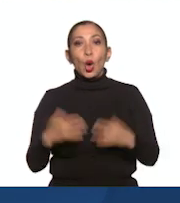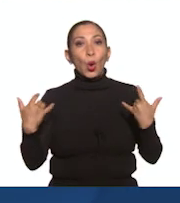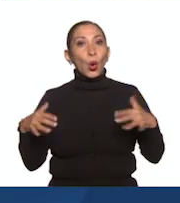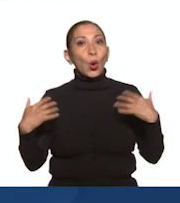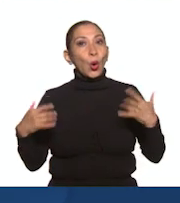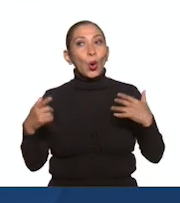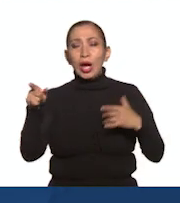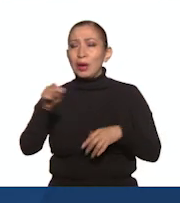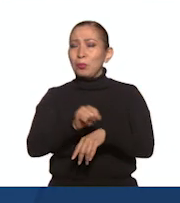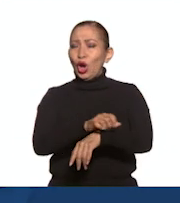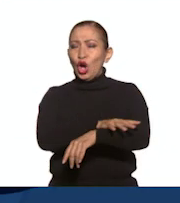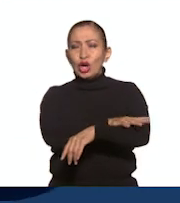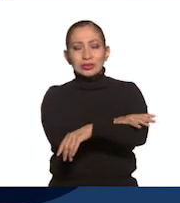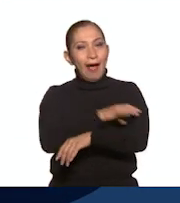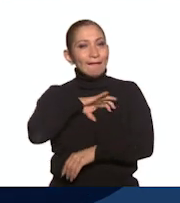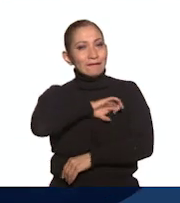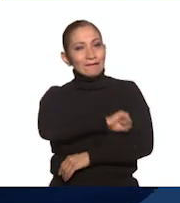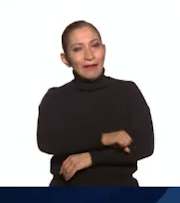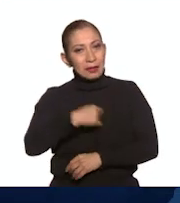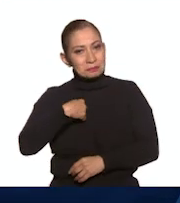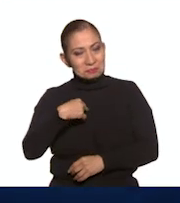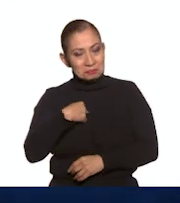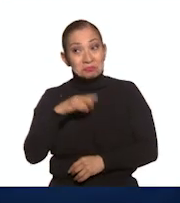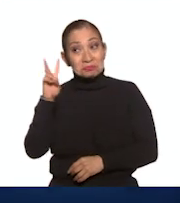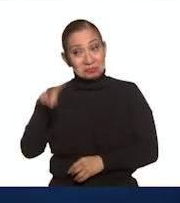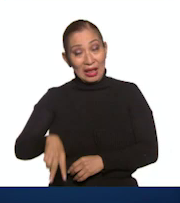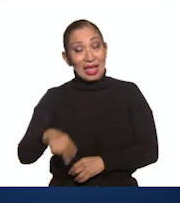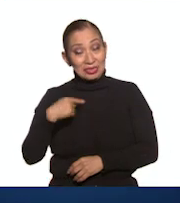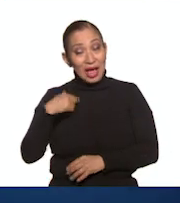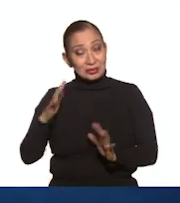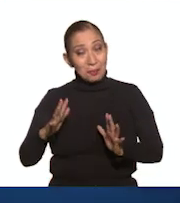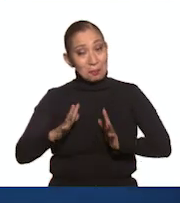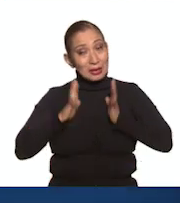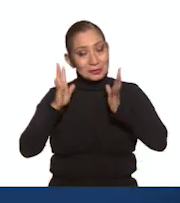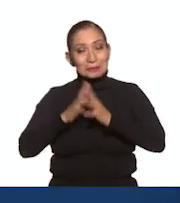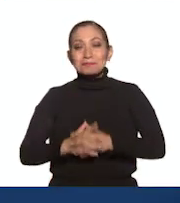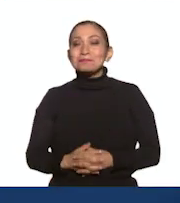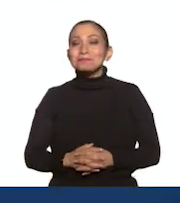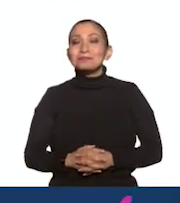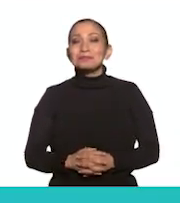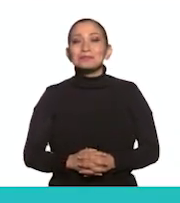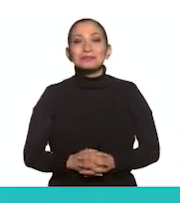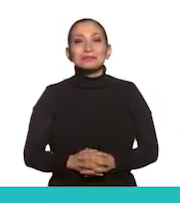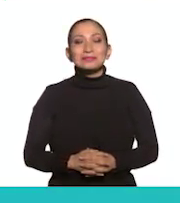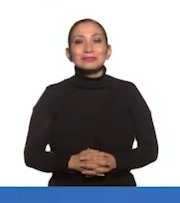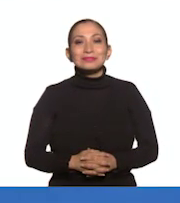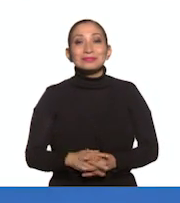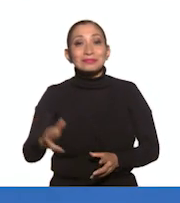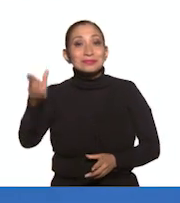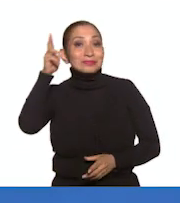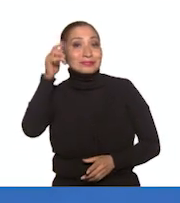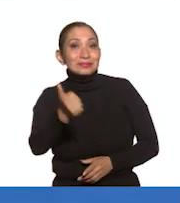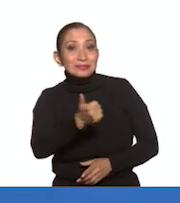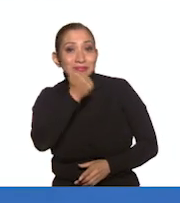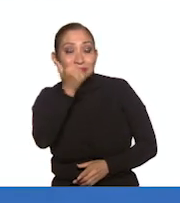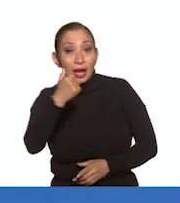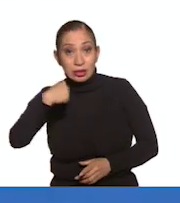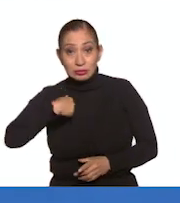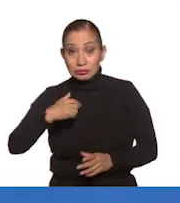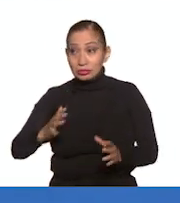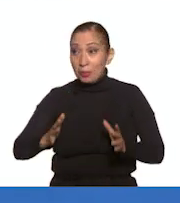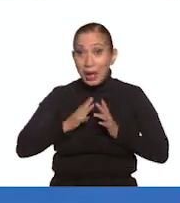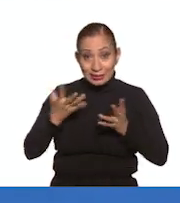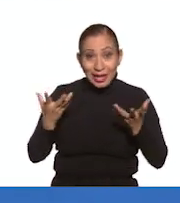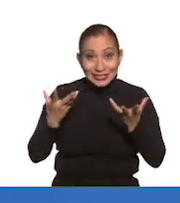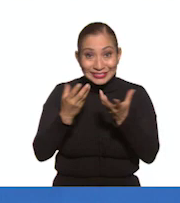¡Uy! Esta emoción es una de mis favoritas y vaya que les daré una gran sorpresa. Hola, alumnos. Es una gran sorpresa